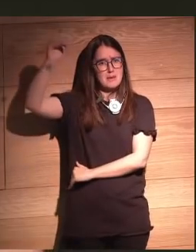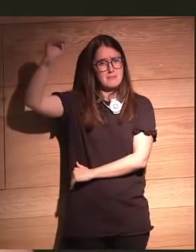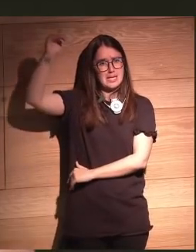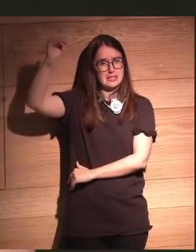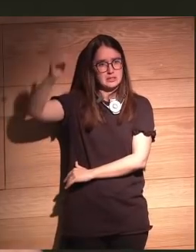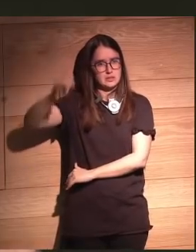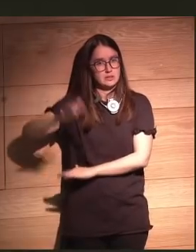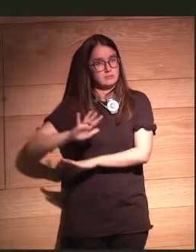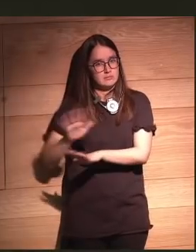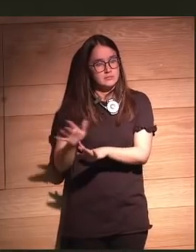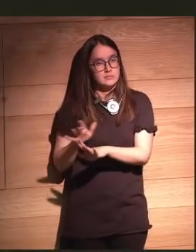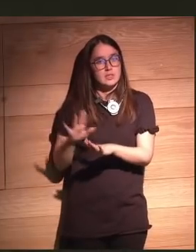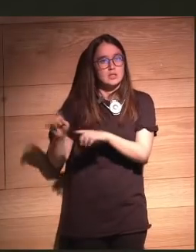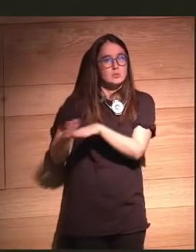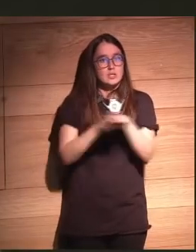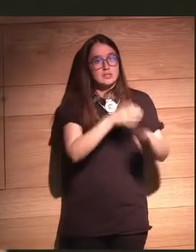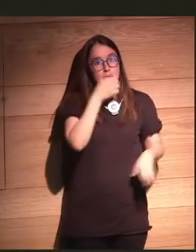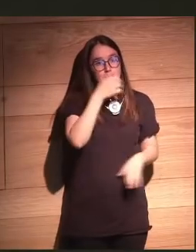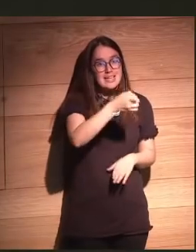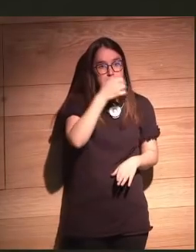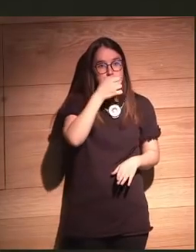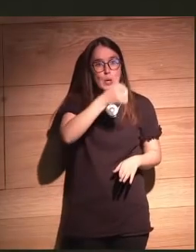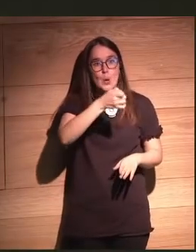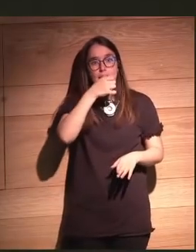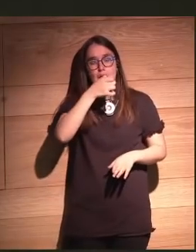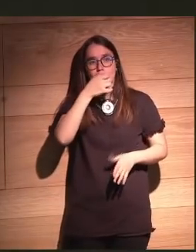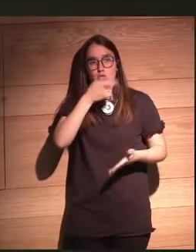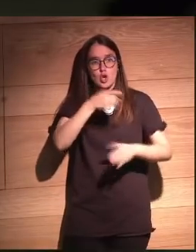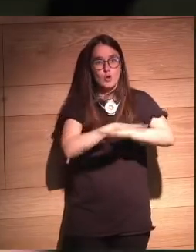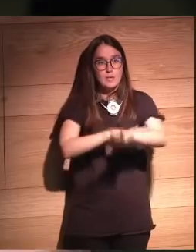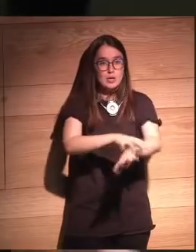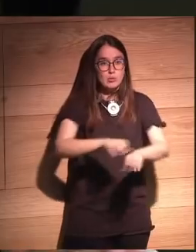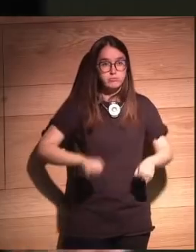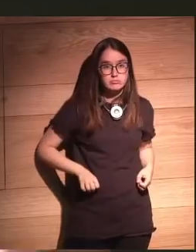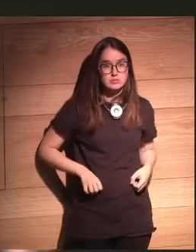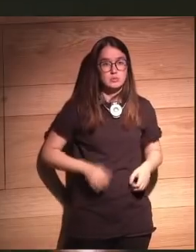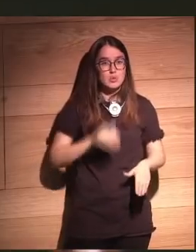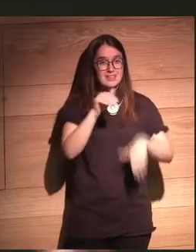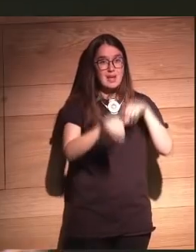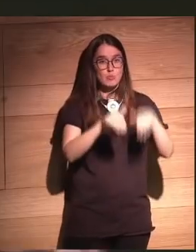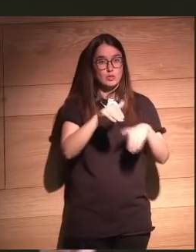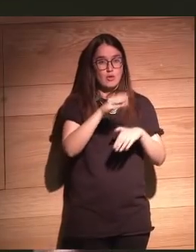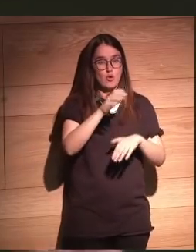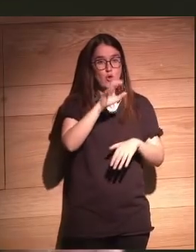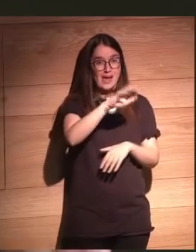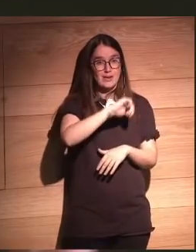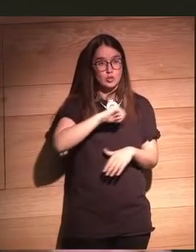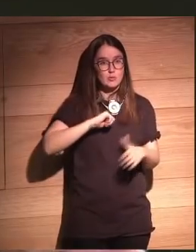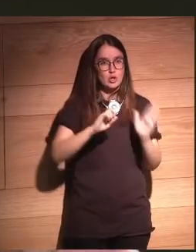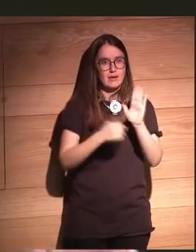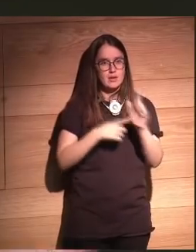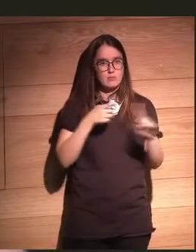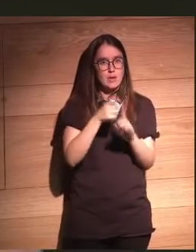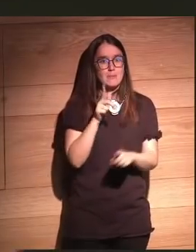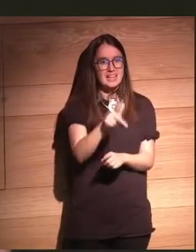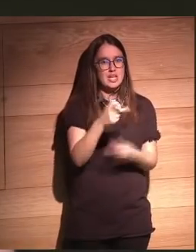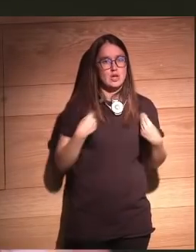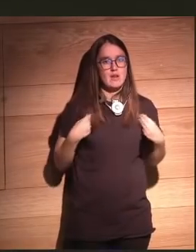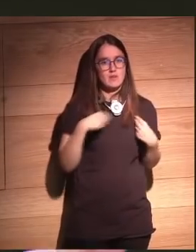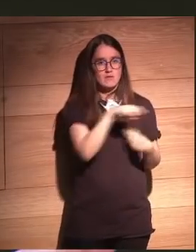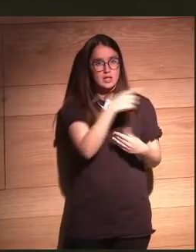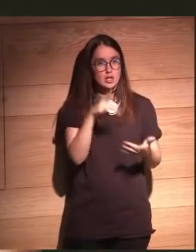en el mercado, etcétera. Y luego, pues el Partido Socialista se ha dado, una vez que llega al gobierno, después de haber votado a nivel autonómico leyes que garantizaban el derecho a la vivienda,